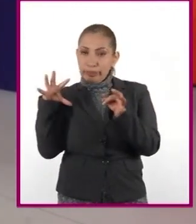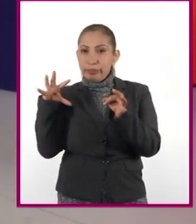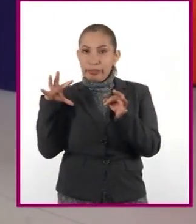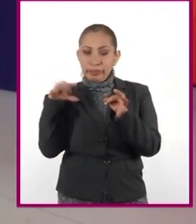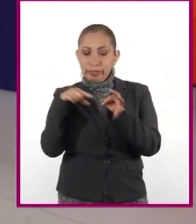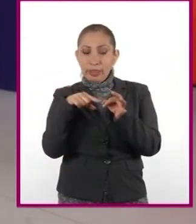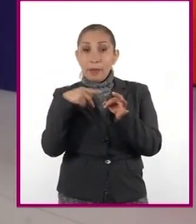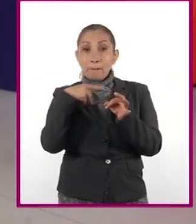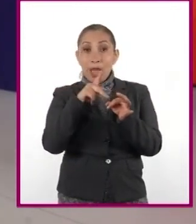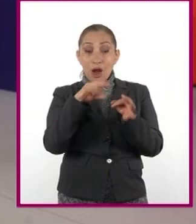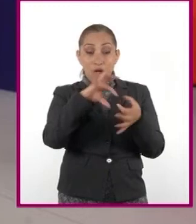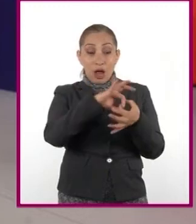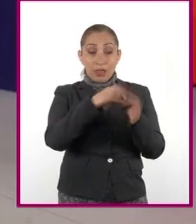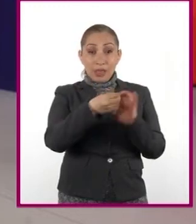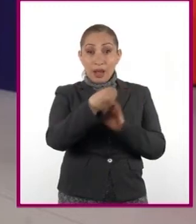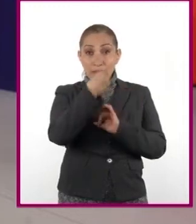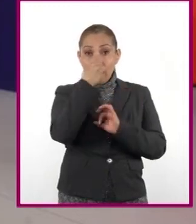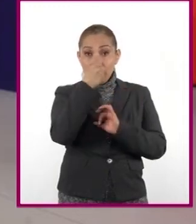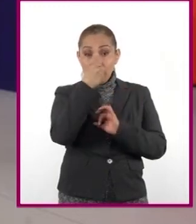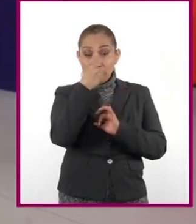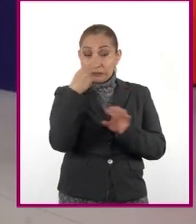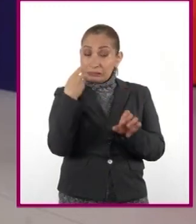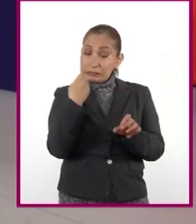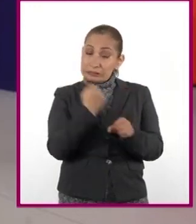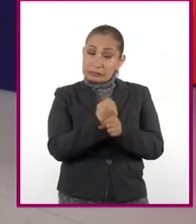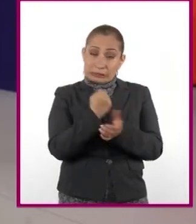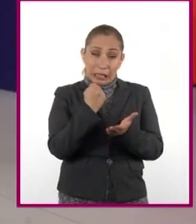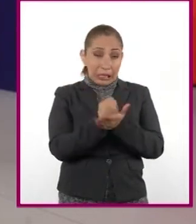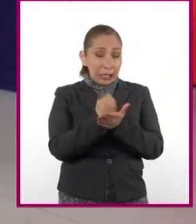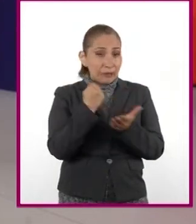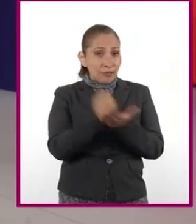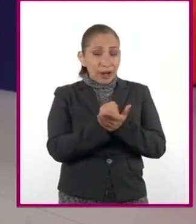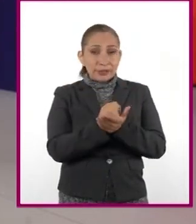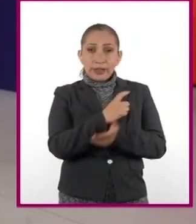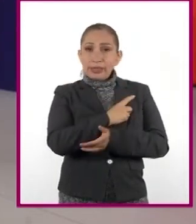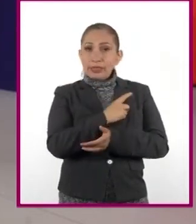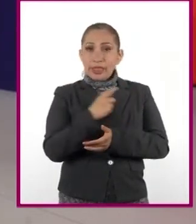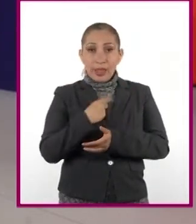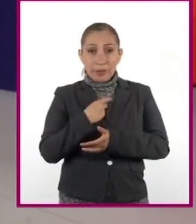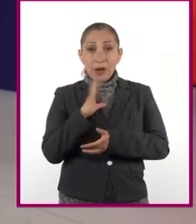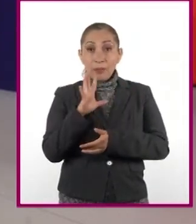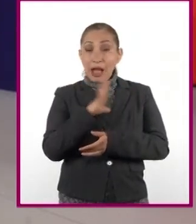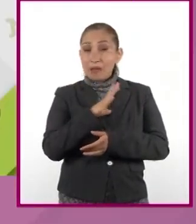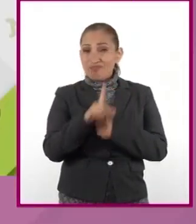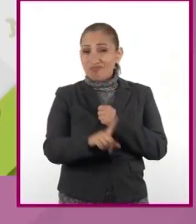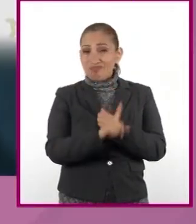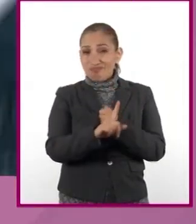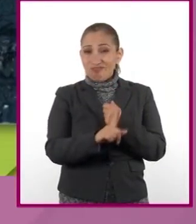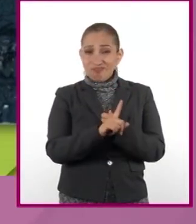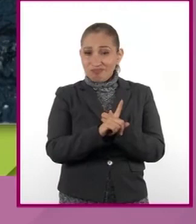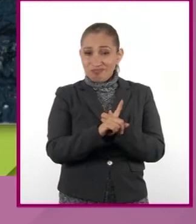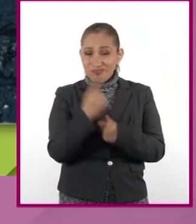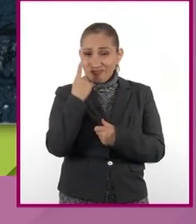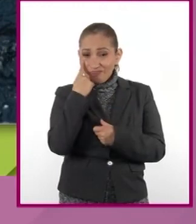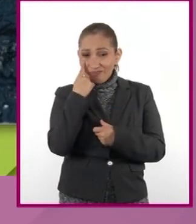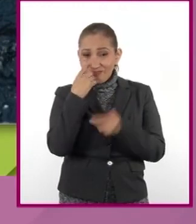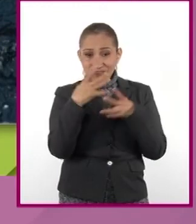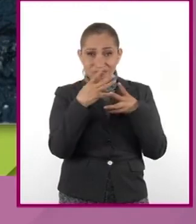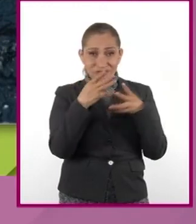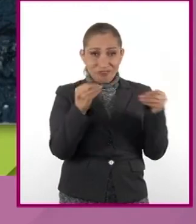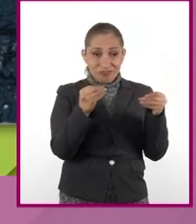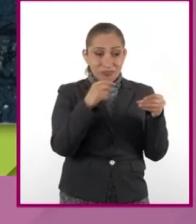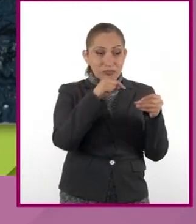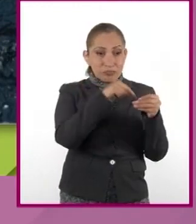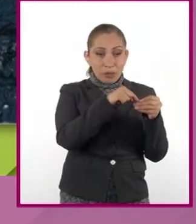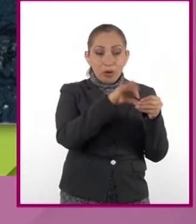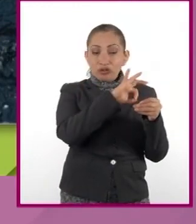en una cadena alimentaria en sentido estricto, habría varias desventajas. Desaparecerían con